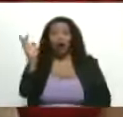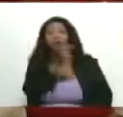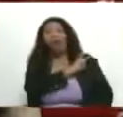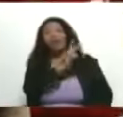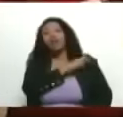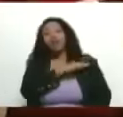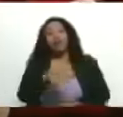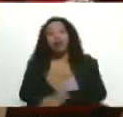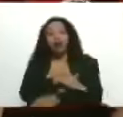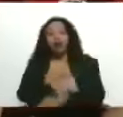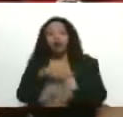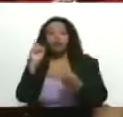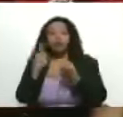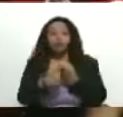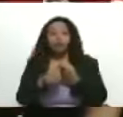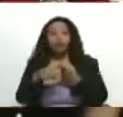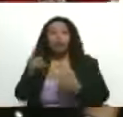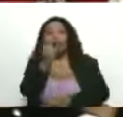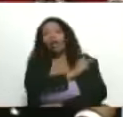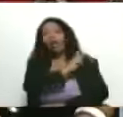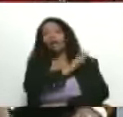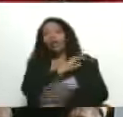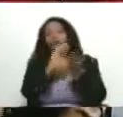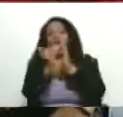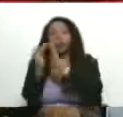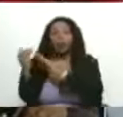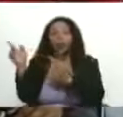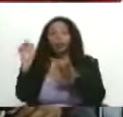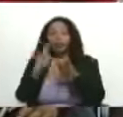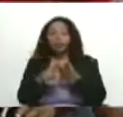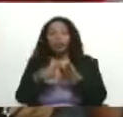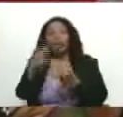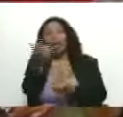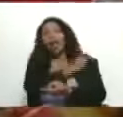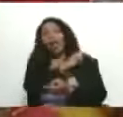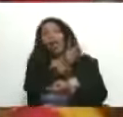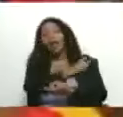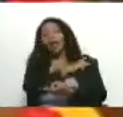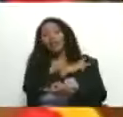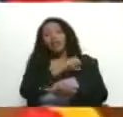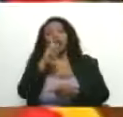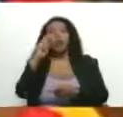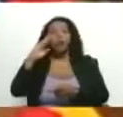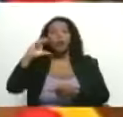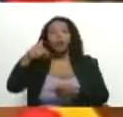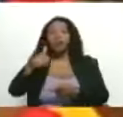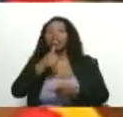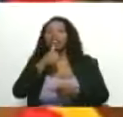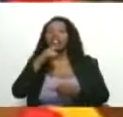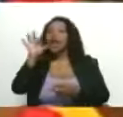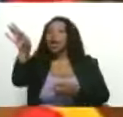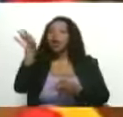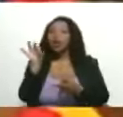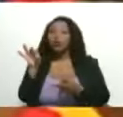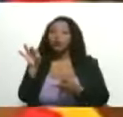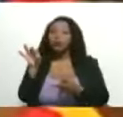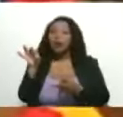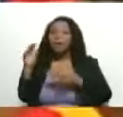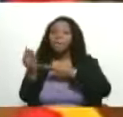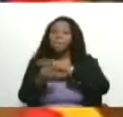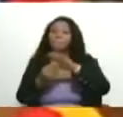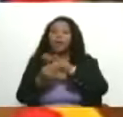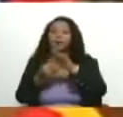calle, jefes de comunidad y jefe de VH recién electo. ¿Por quién? Por la base